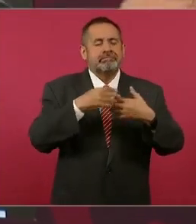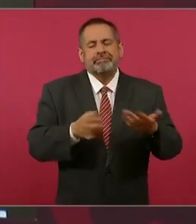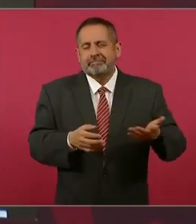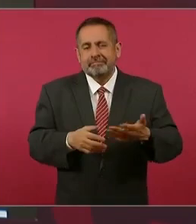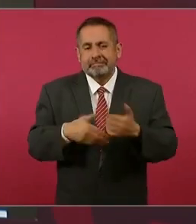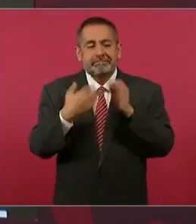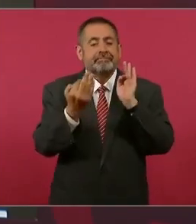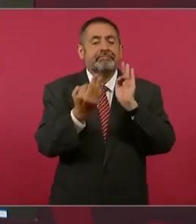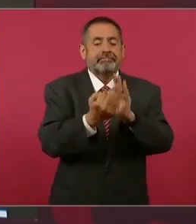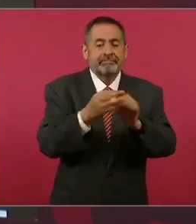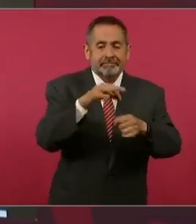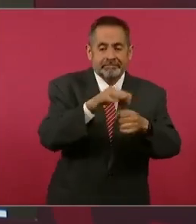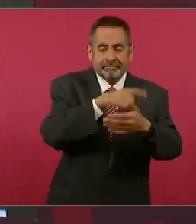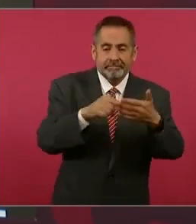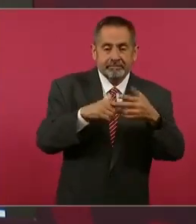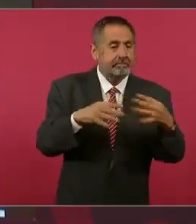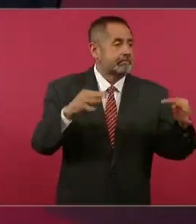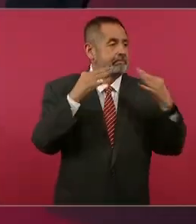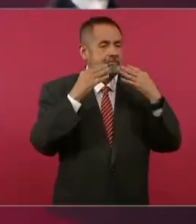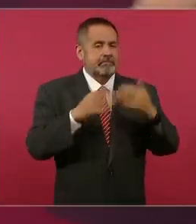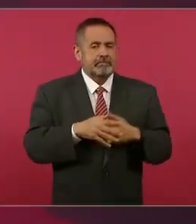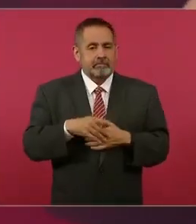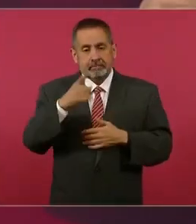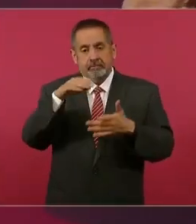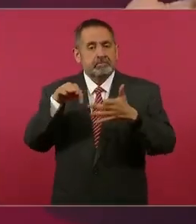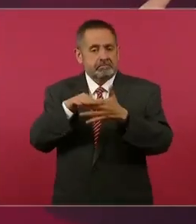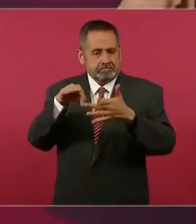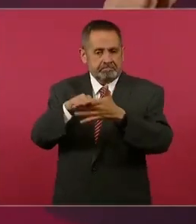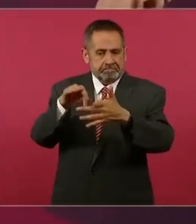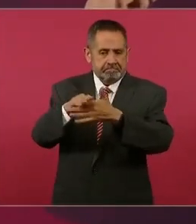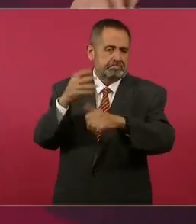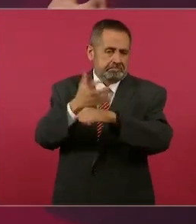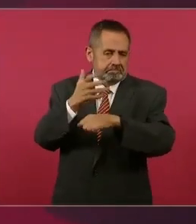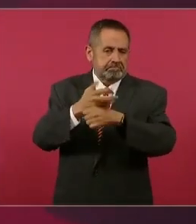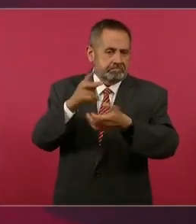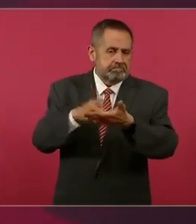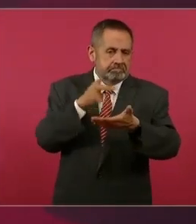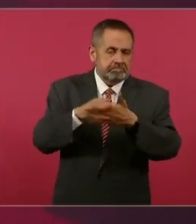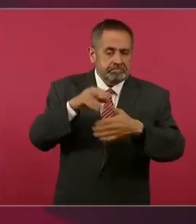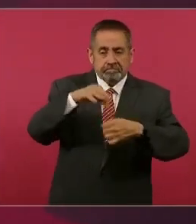que hay elecciones. Y como hay elecciones muy seguidas,